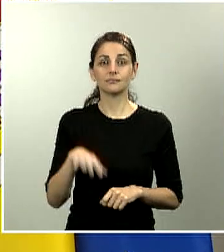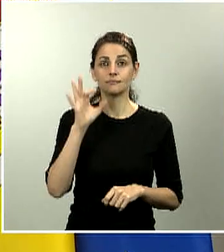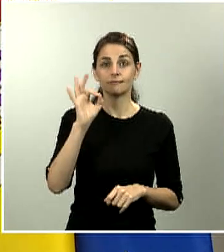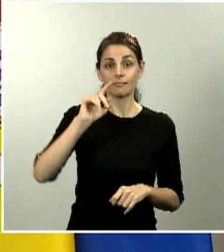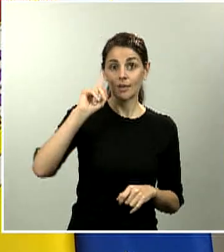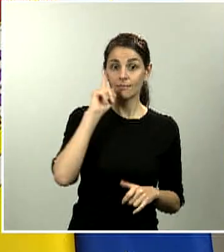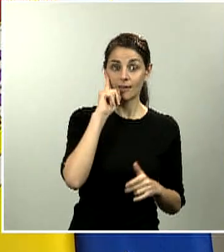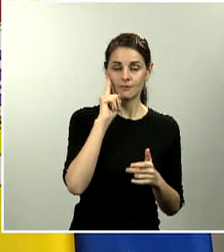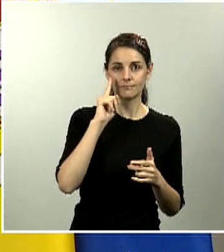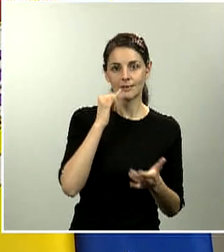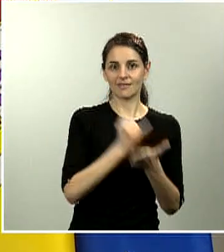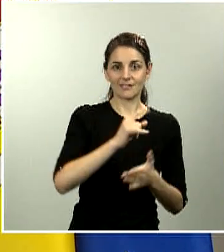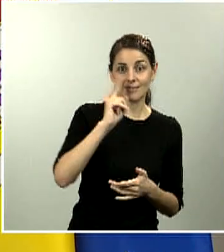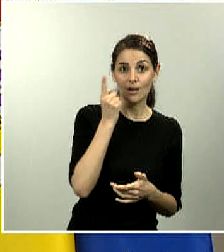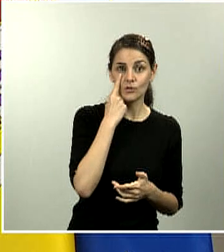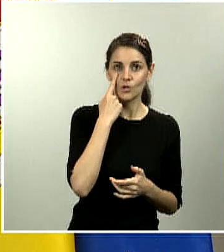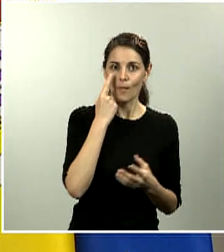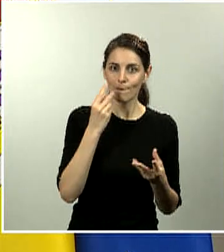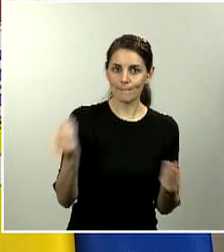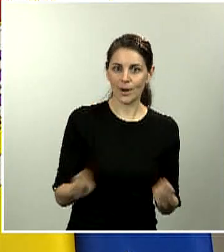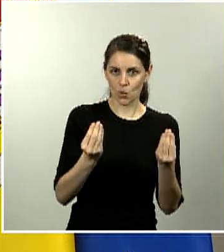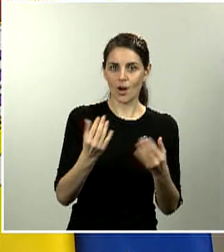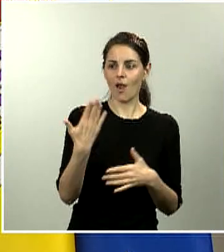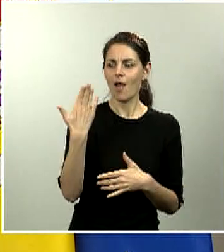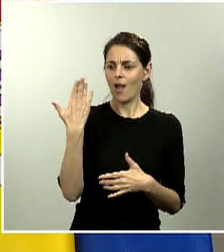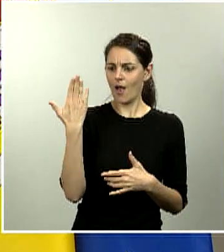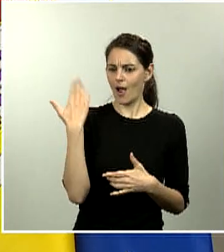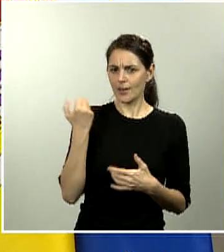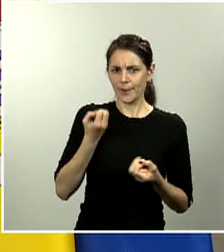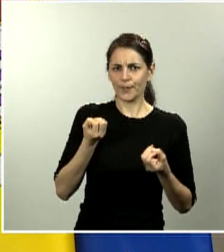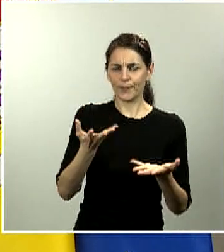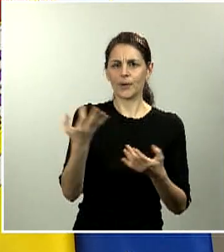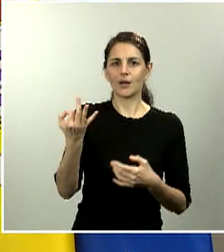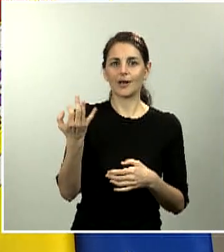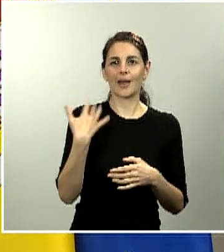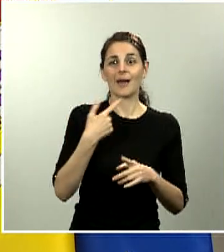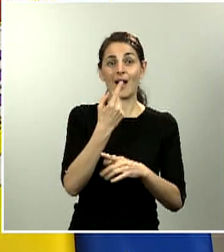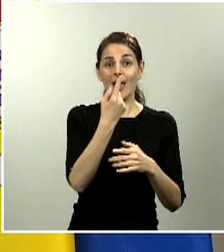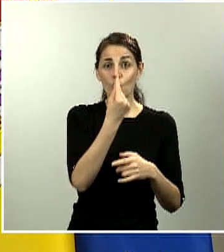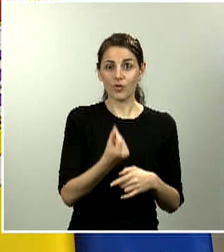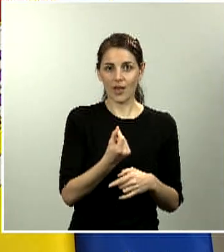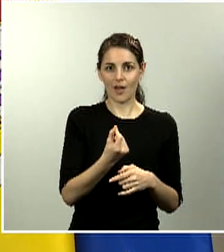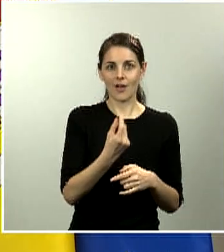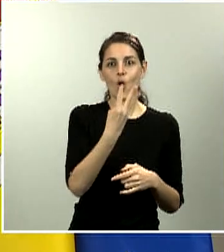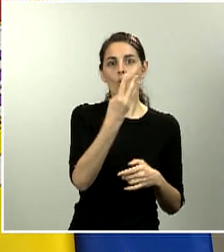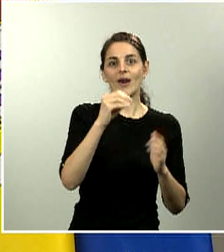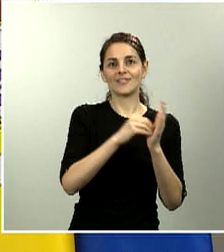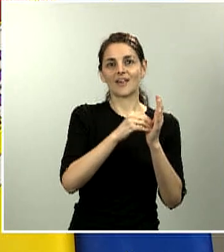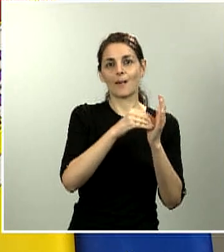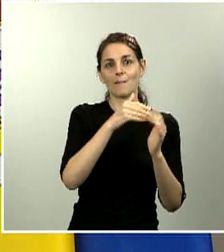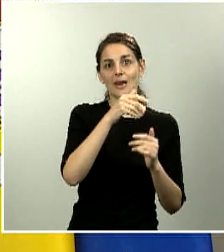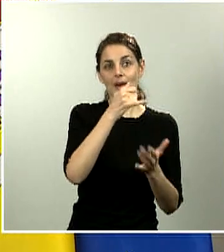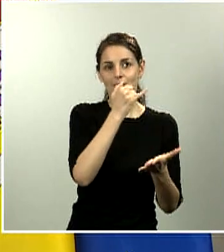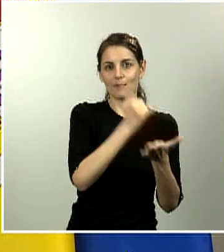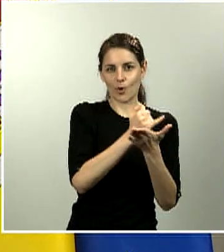promedio cada día. Ayer dimos a conocer que ya en España se celebran un promedio de 40.000, por encima de las 40.000 PCRs diarias, test de diagnóstico.